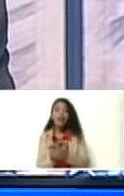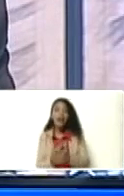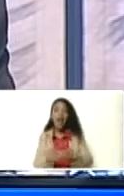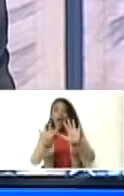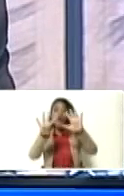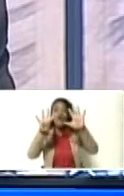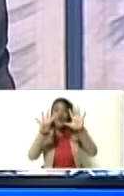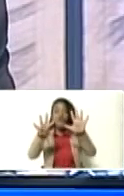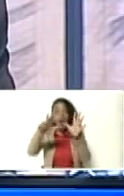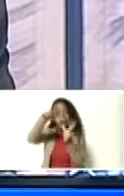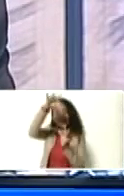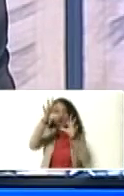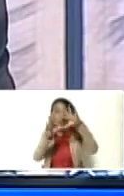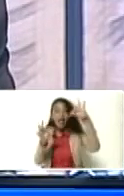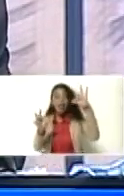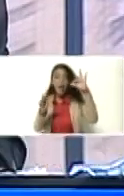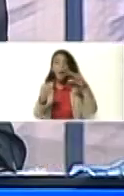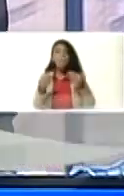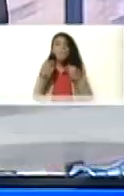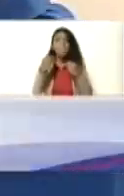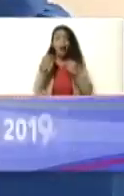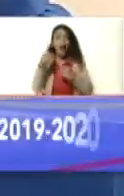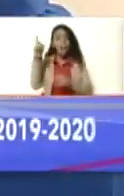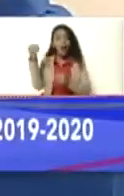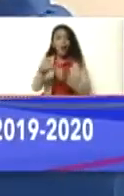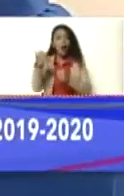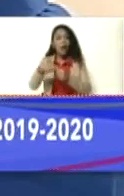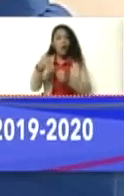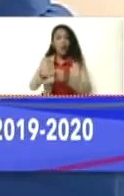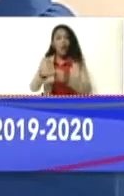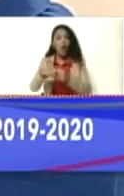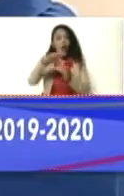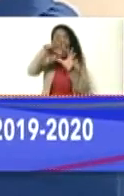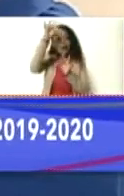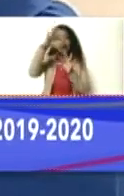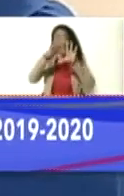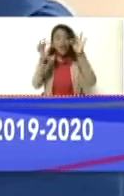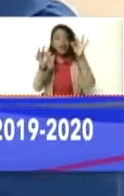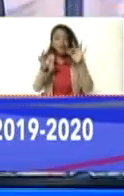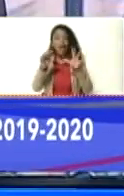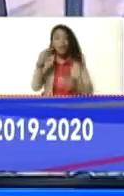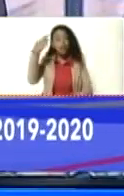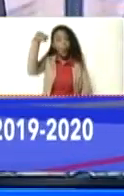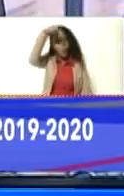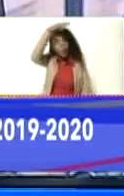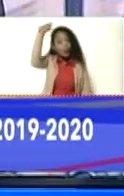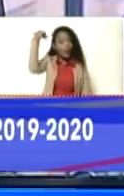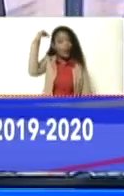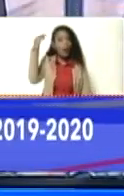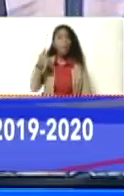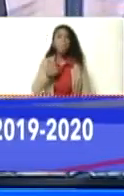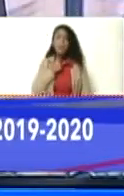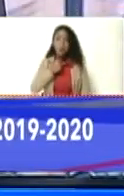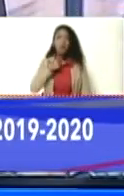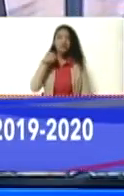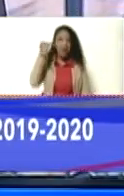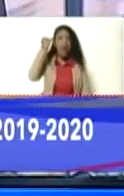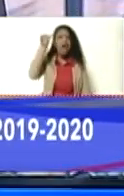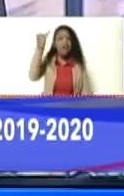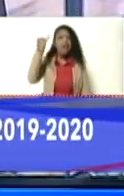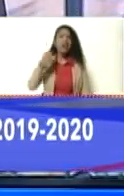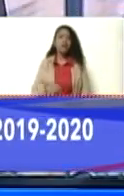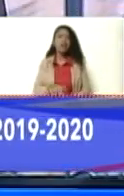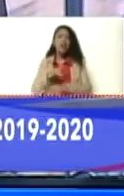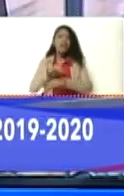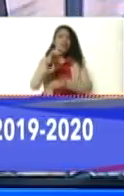estrella para Maracaibo, la estrella de Urdaneta. Me gusta la idea, me gusta la idea. Dejo